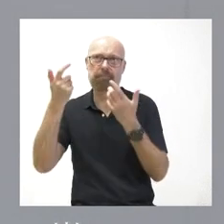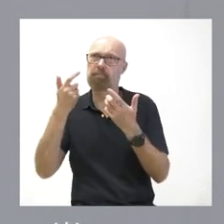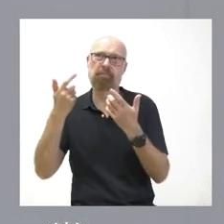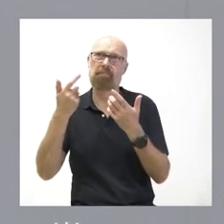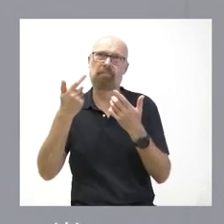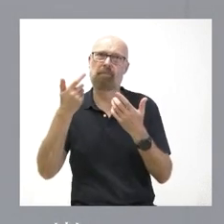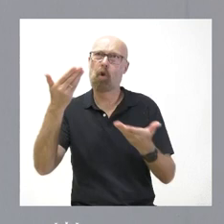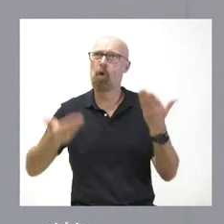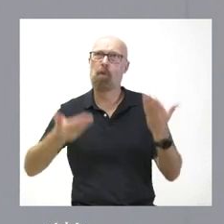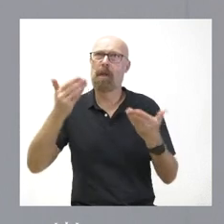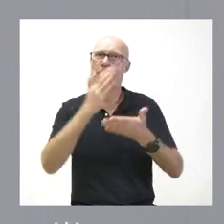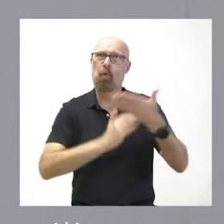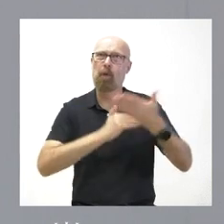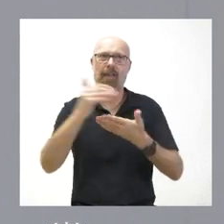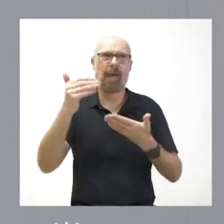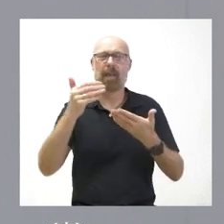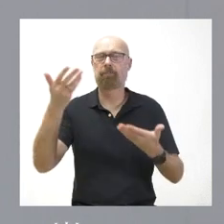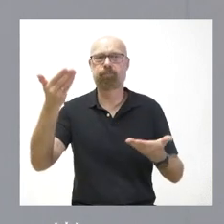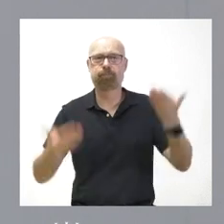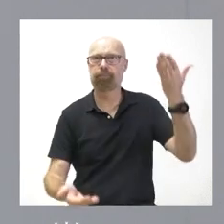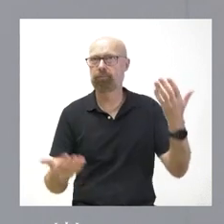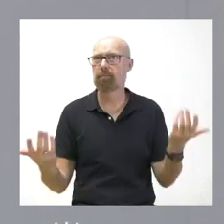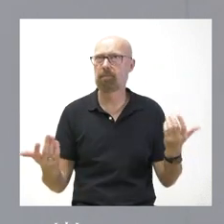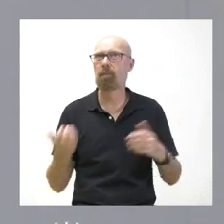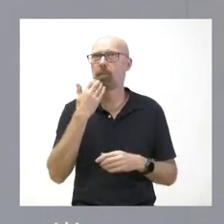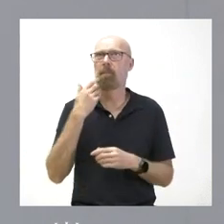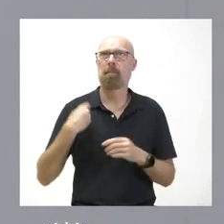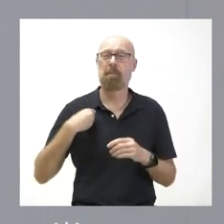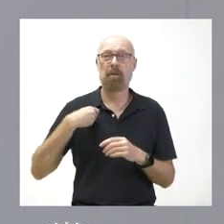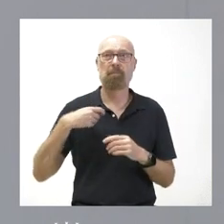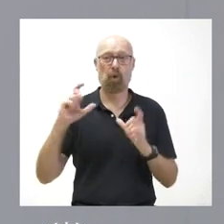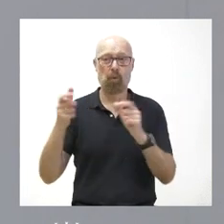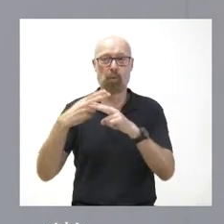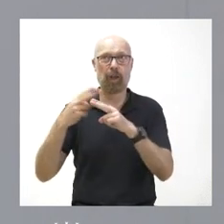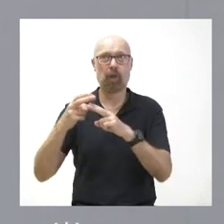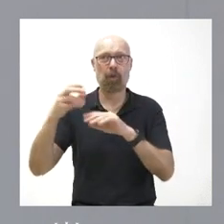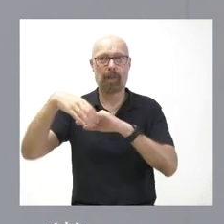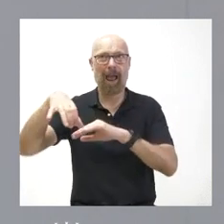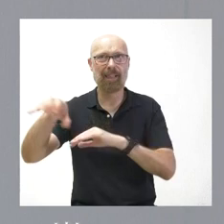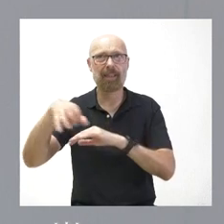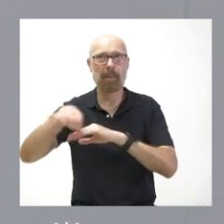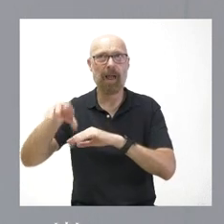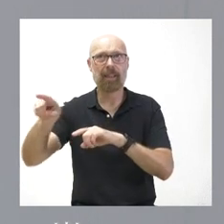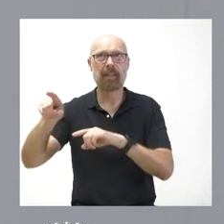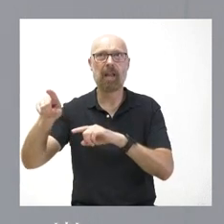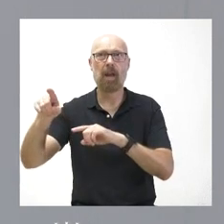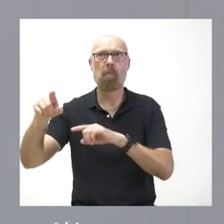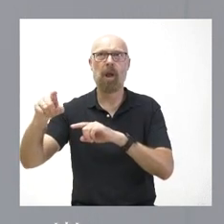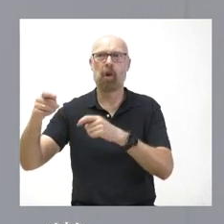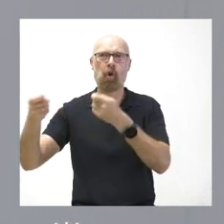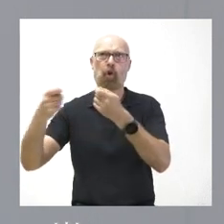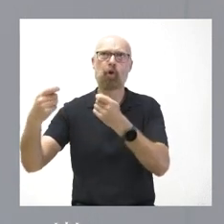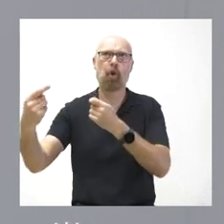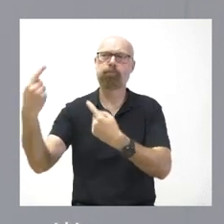autónomas y a otras el Cómo ve a los separatistas que marcan la acción de gobierno que avanzan en